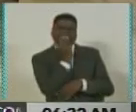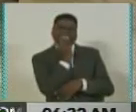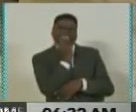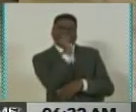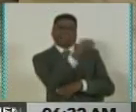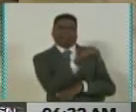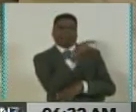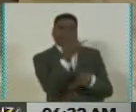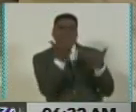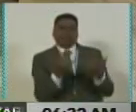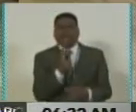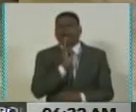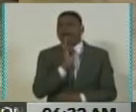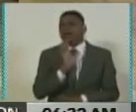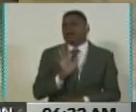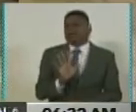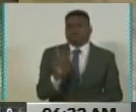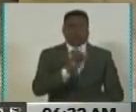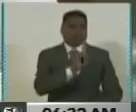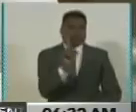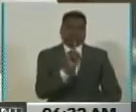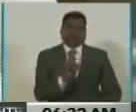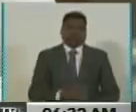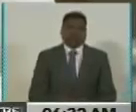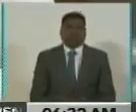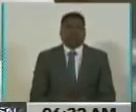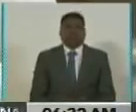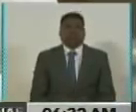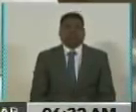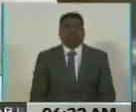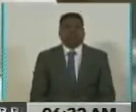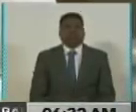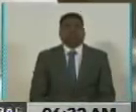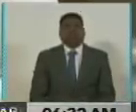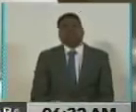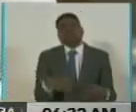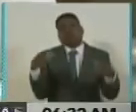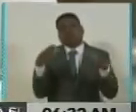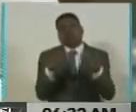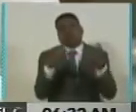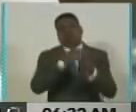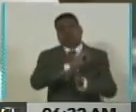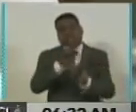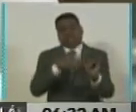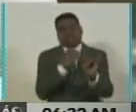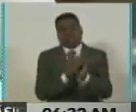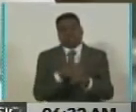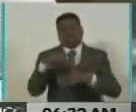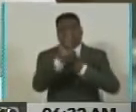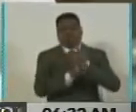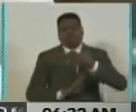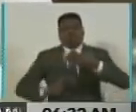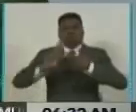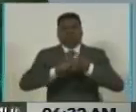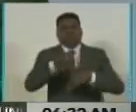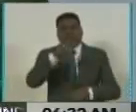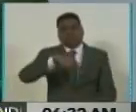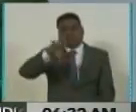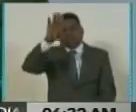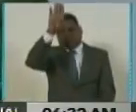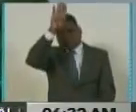creo que eso pasó. También el apoyo de sectores importantes, tú lo decías, el sector internacional, claro, la UNASUR, incluso el Vaticano, pero